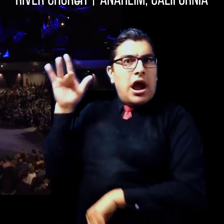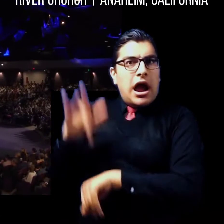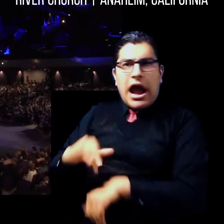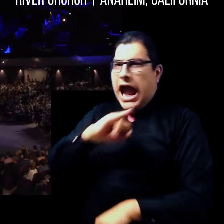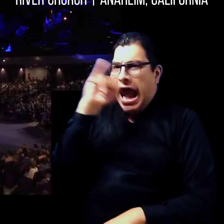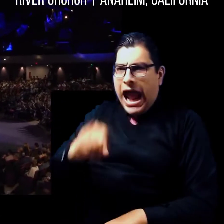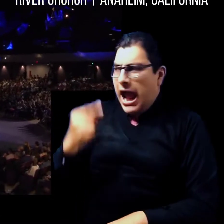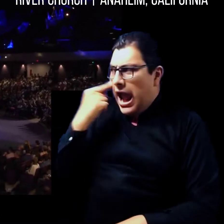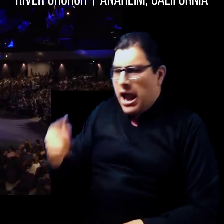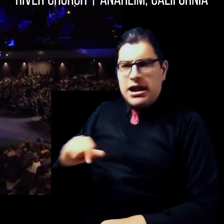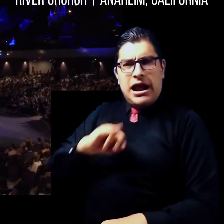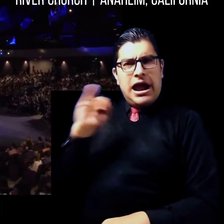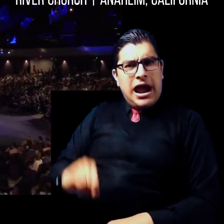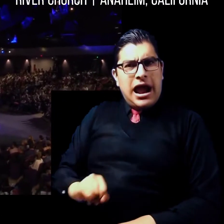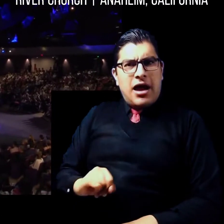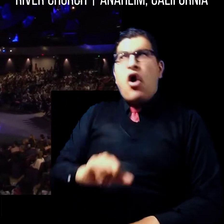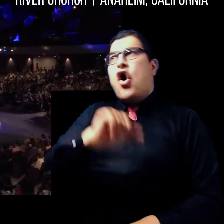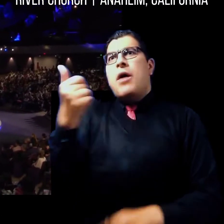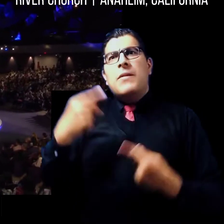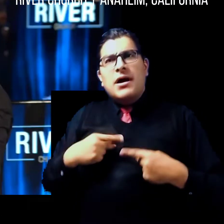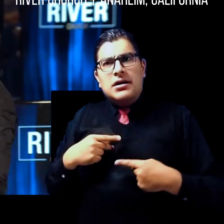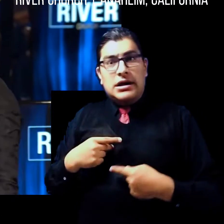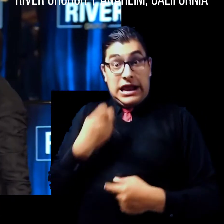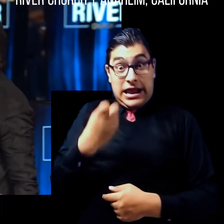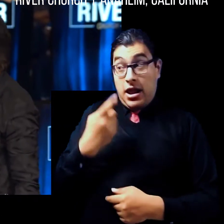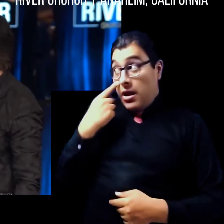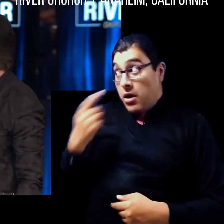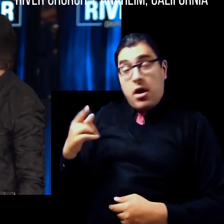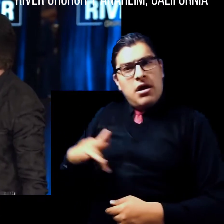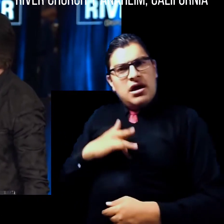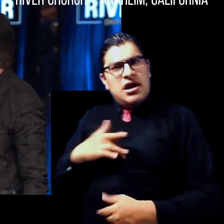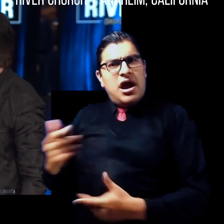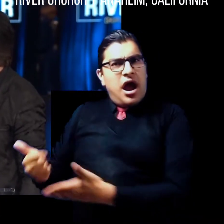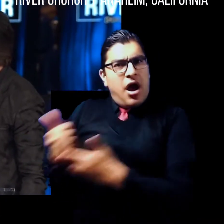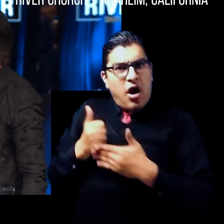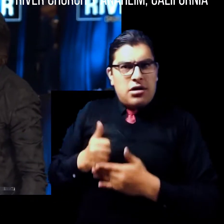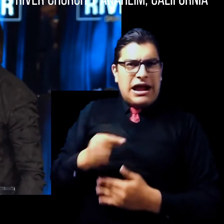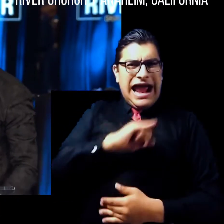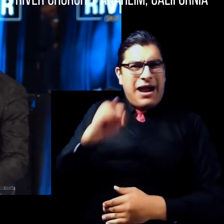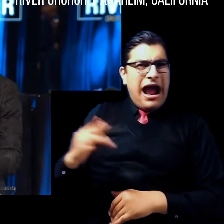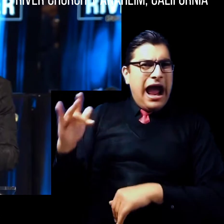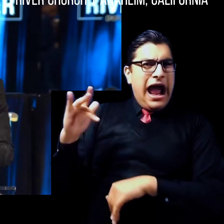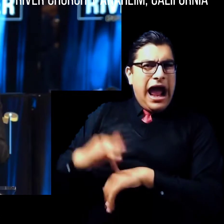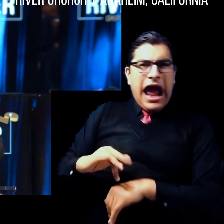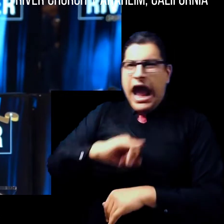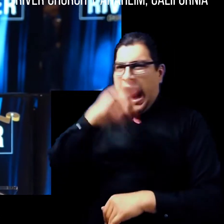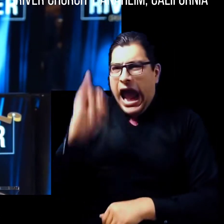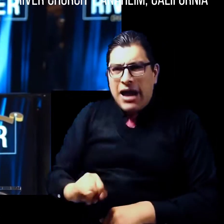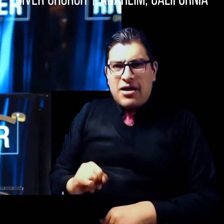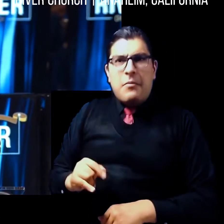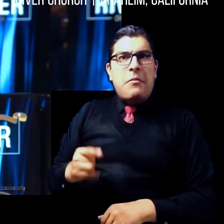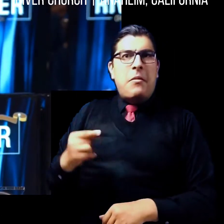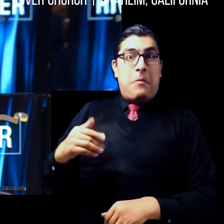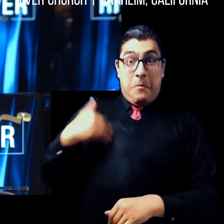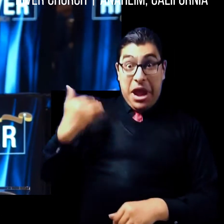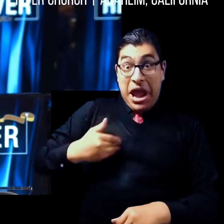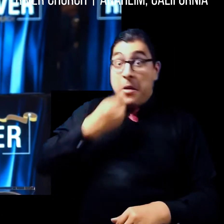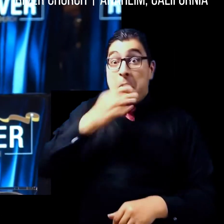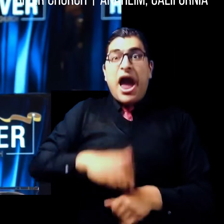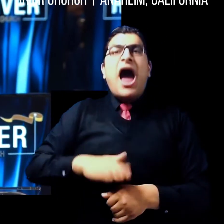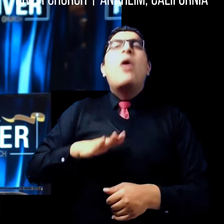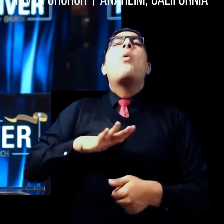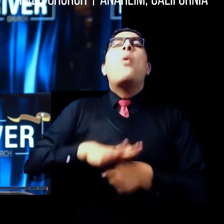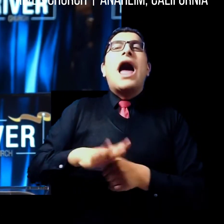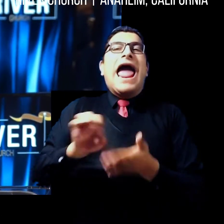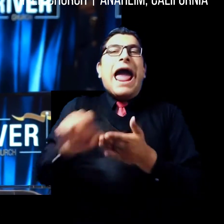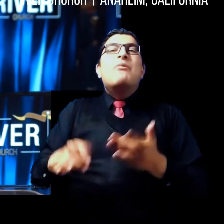Segundo, una piedad que él no vio antes. De todos los milagros, el que más repitió Jesús estando en la